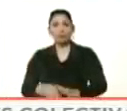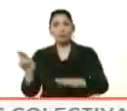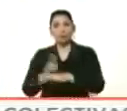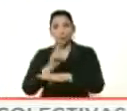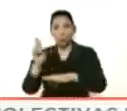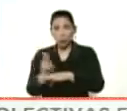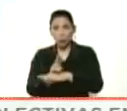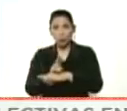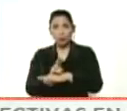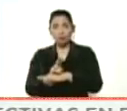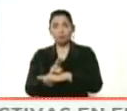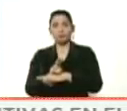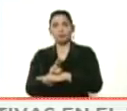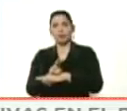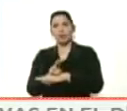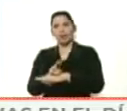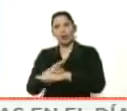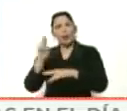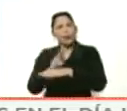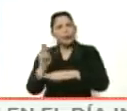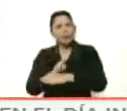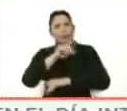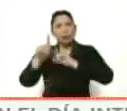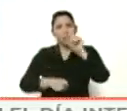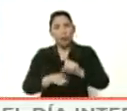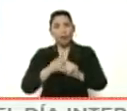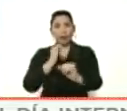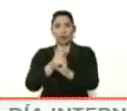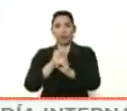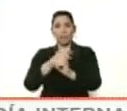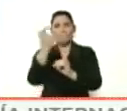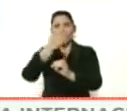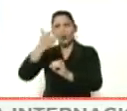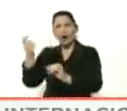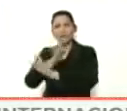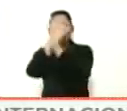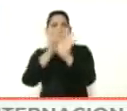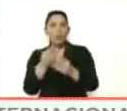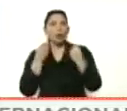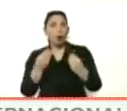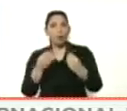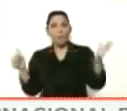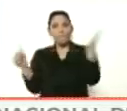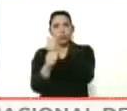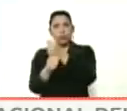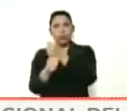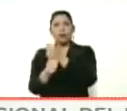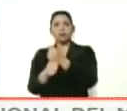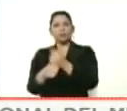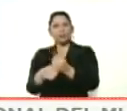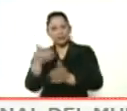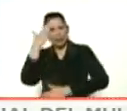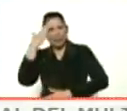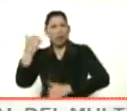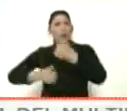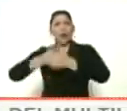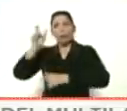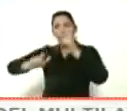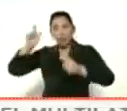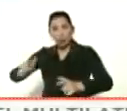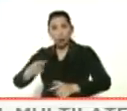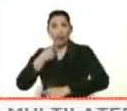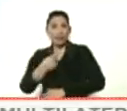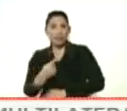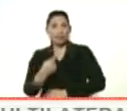la utilización de encuestas por vía internet para buscar la manera de pesquisaje de síntomas. Bueno, cuando Zuckerberg dice